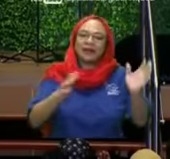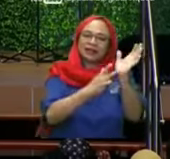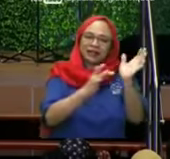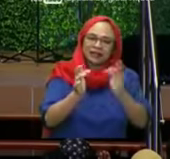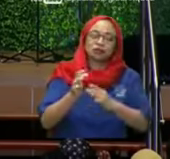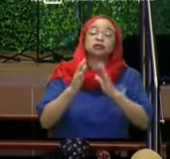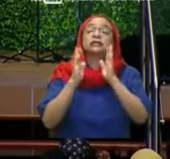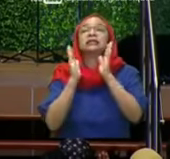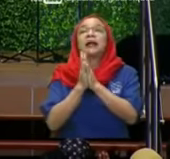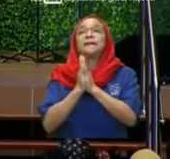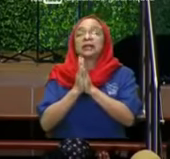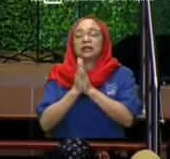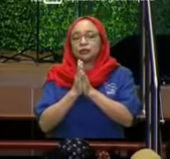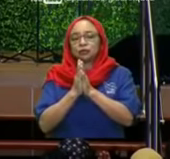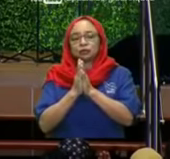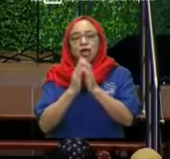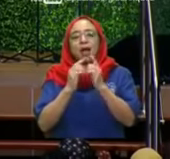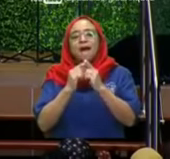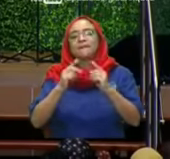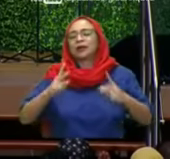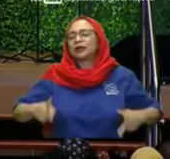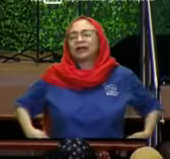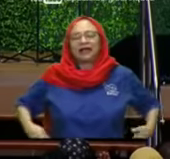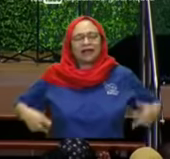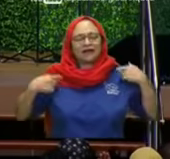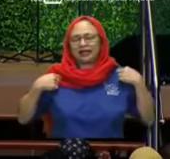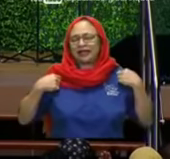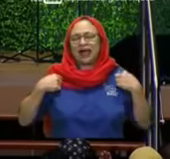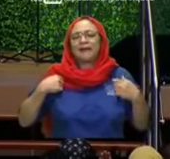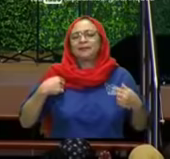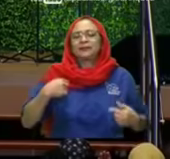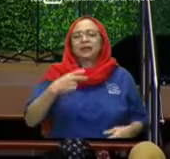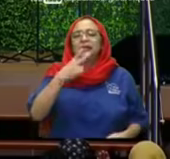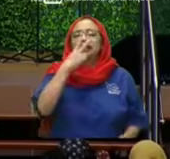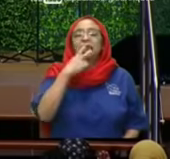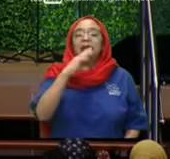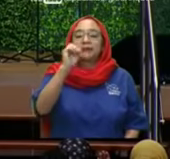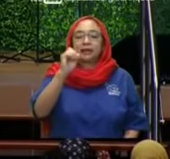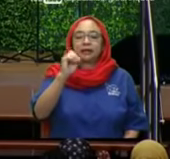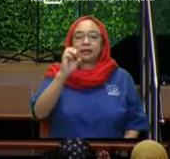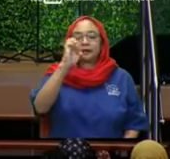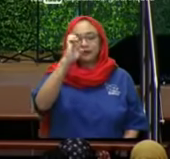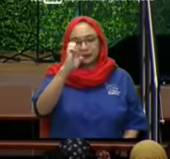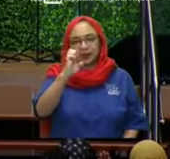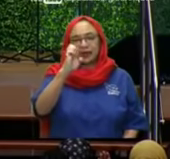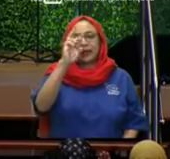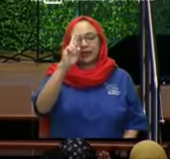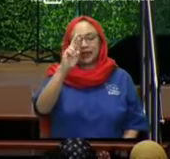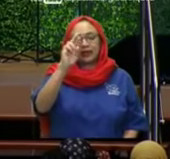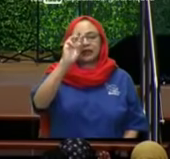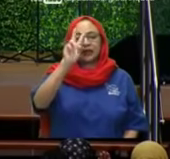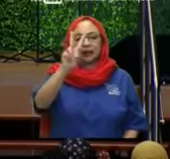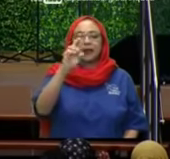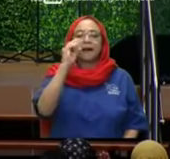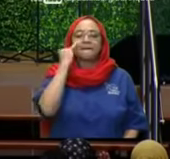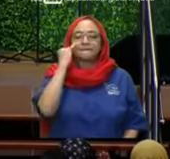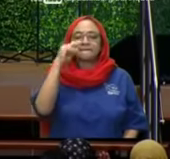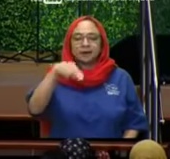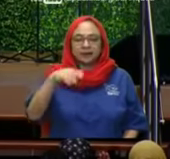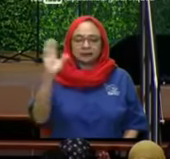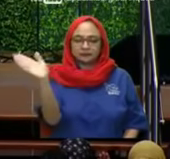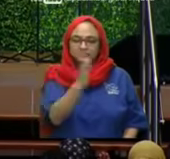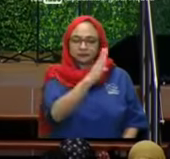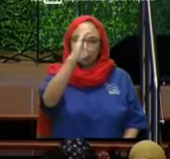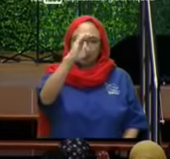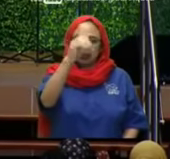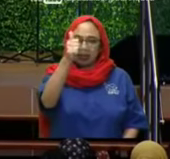venimos pidiendo por la vida de nuestro hermano Ervin Cano ahora, Señor, en el nombre poderoso de Jesús. Pon tu mano